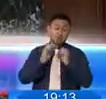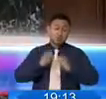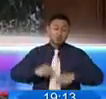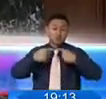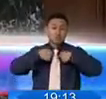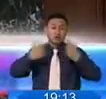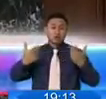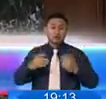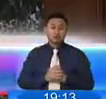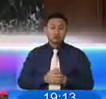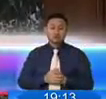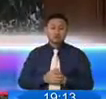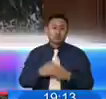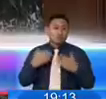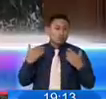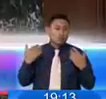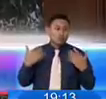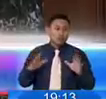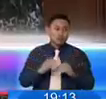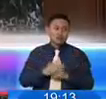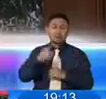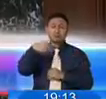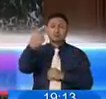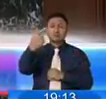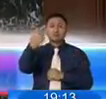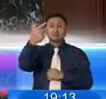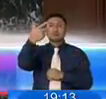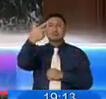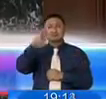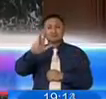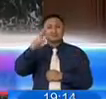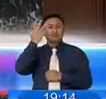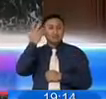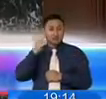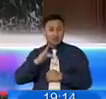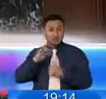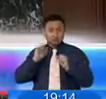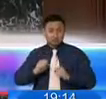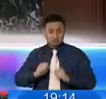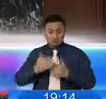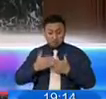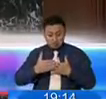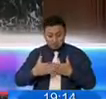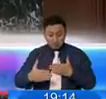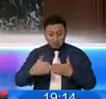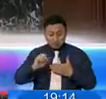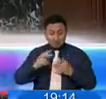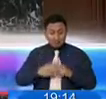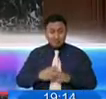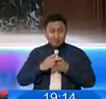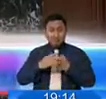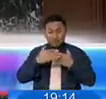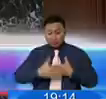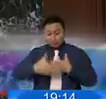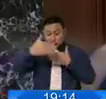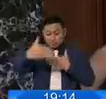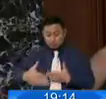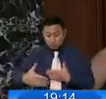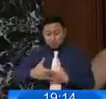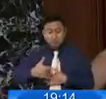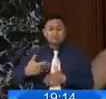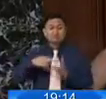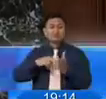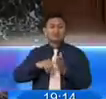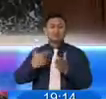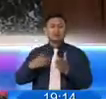para cualquiera de los próximos 3 días y a partir de ello correr el plazo ya para lo que significa